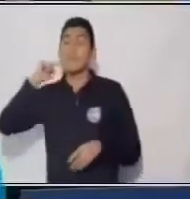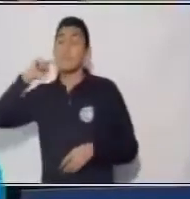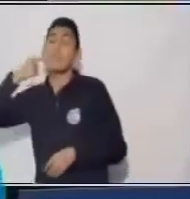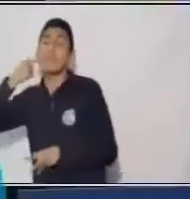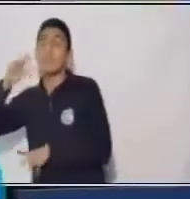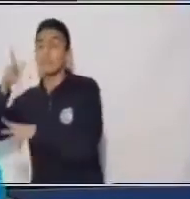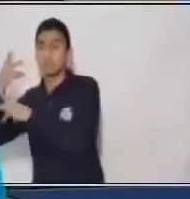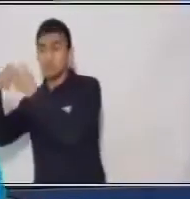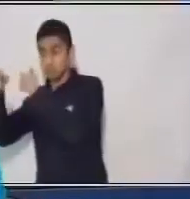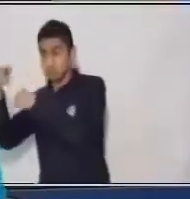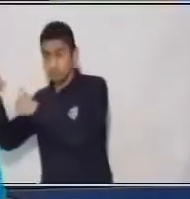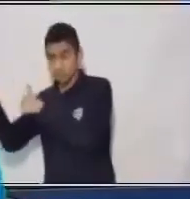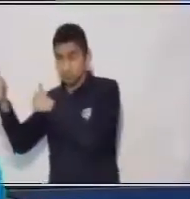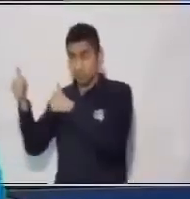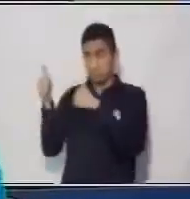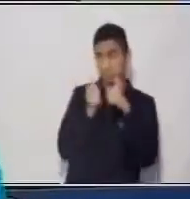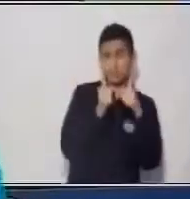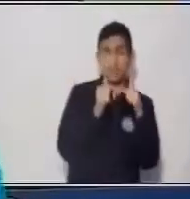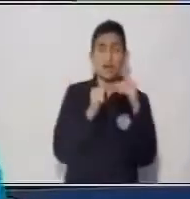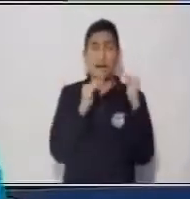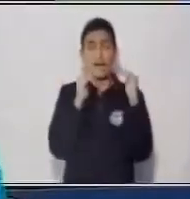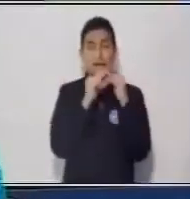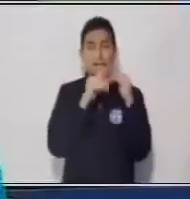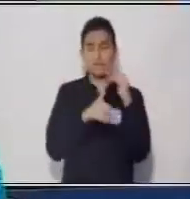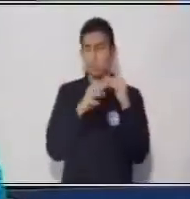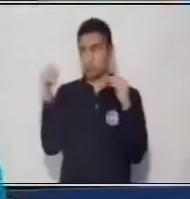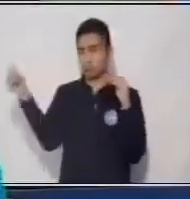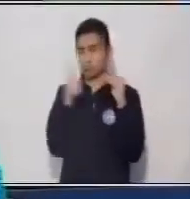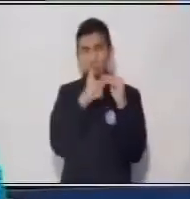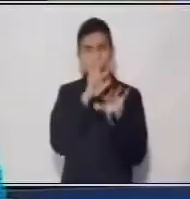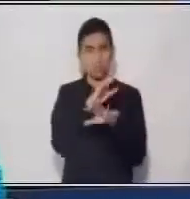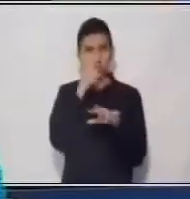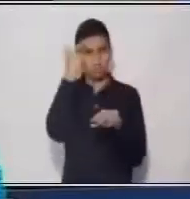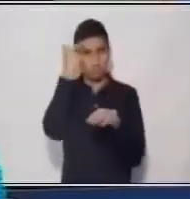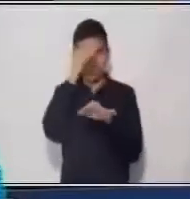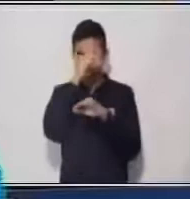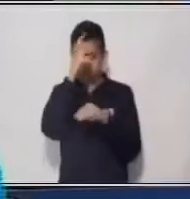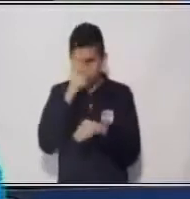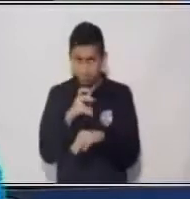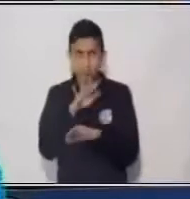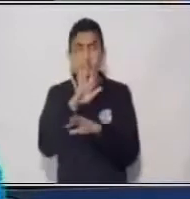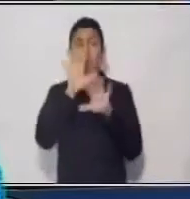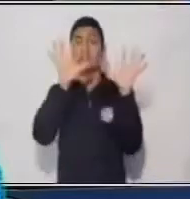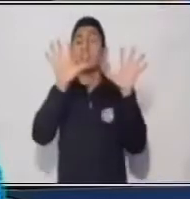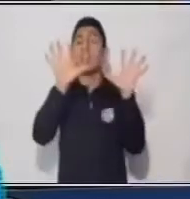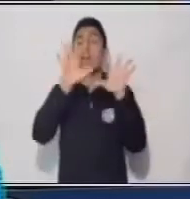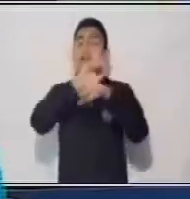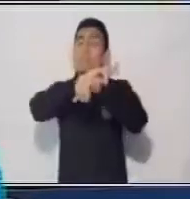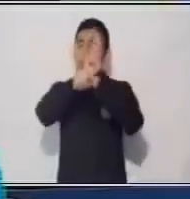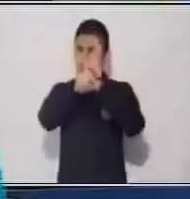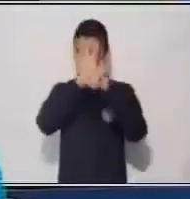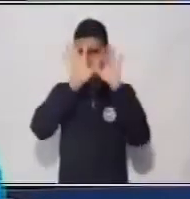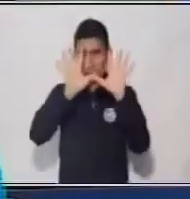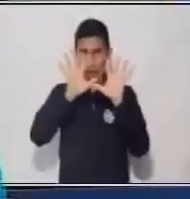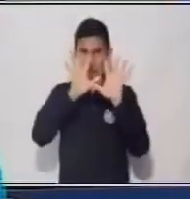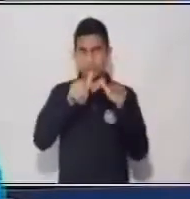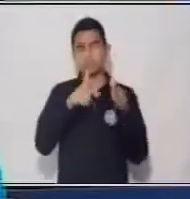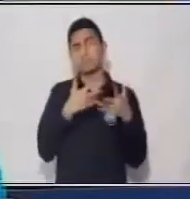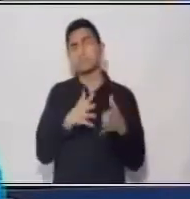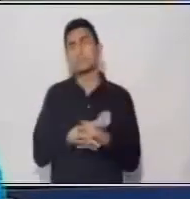sino caminé de manera constante hasta llegar a la tienda y me llevó 10 minutos.